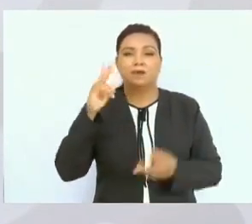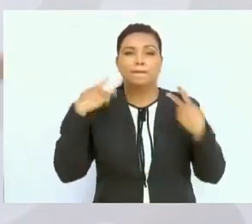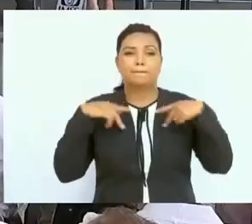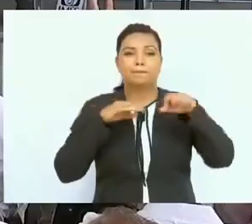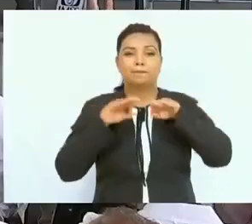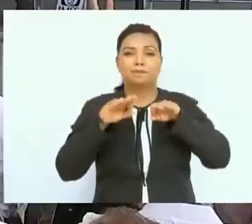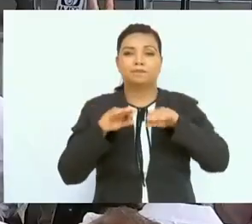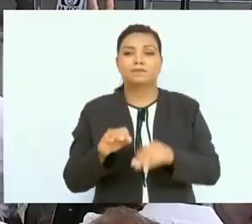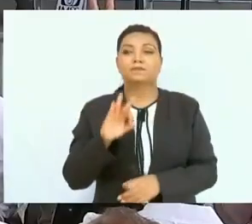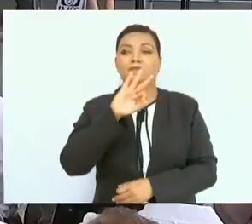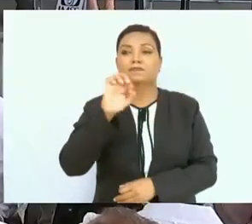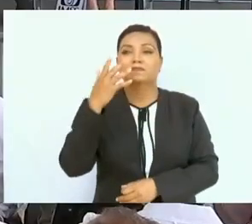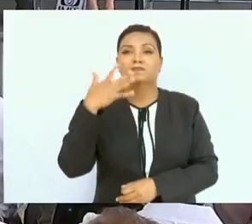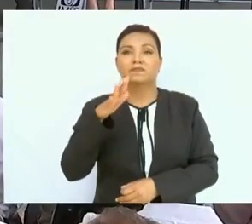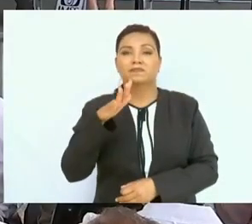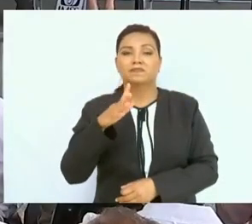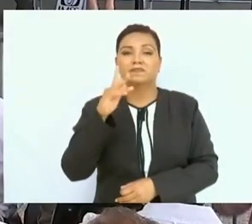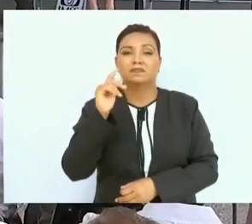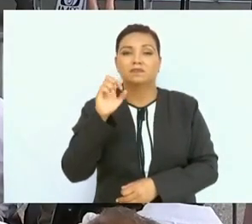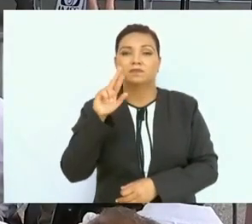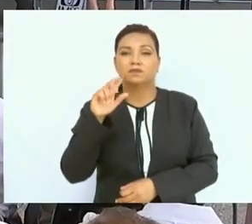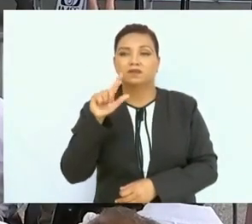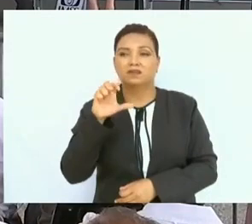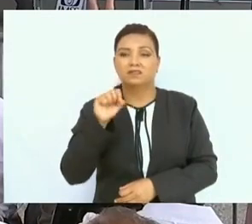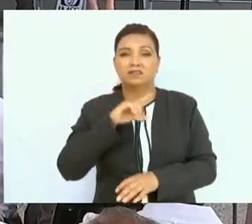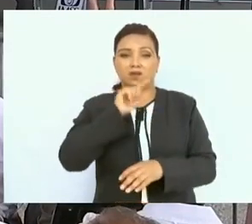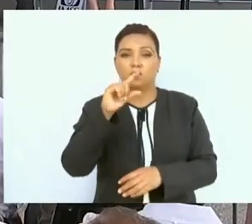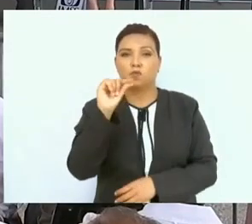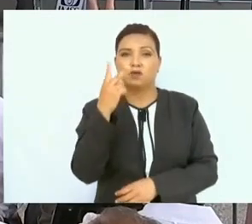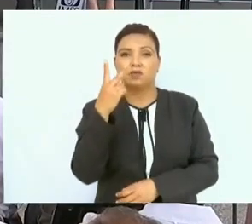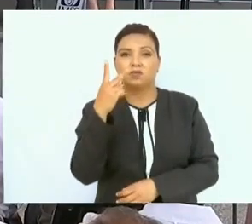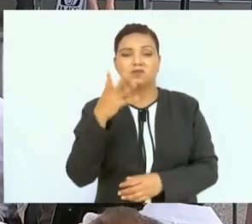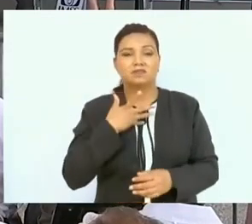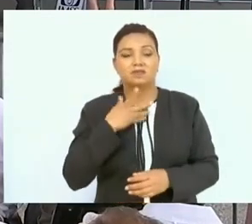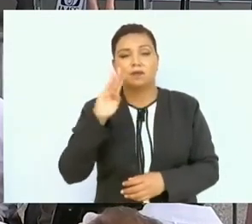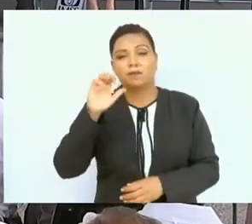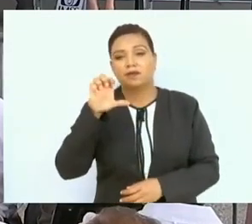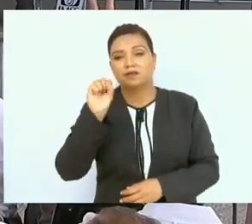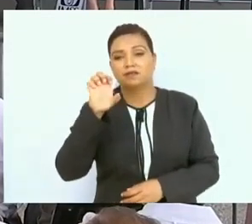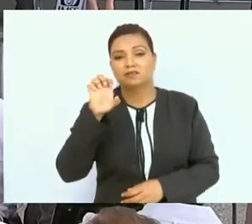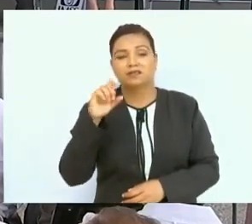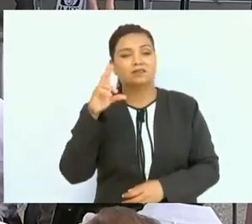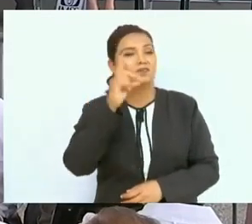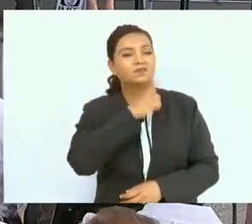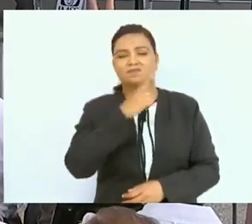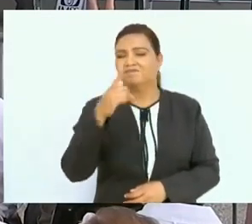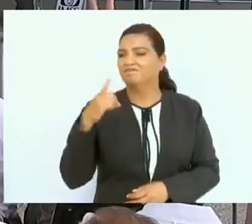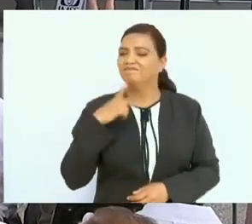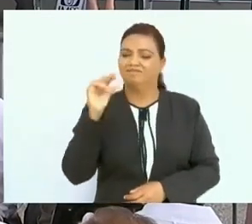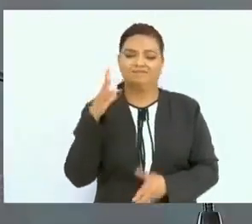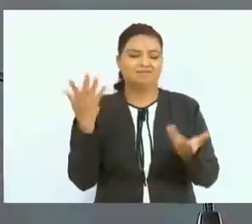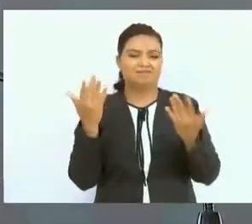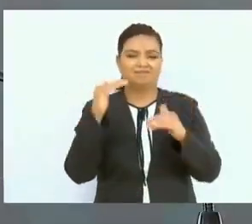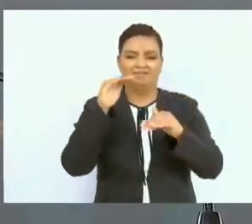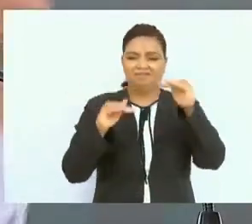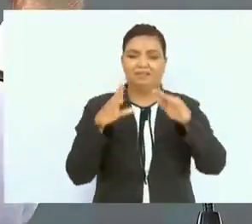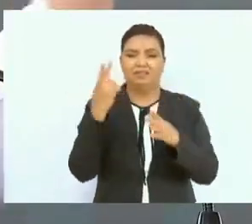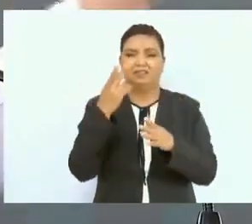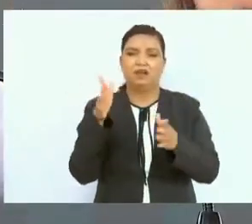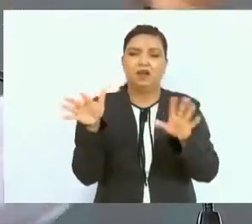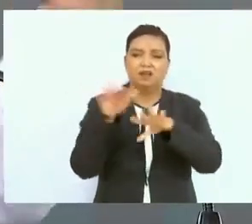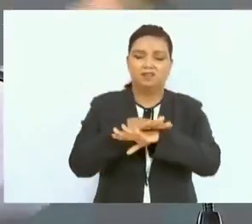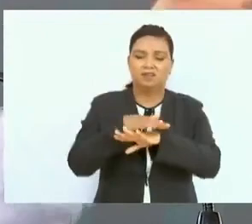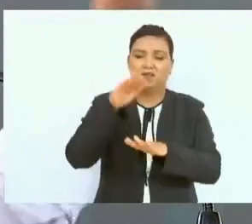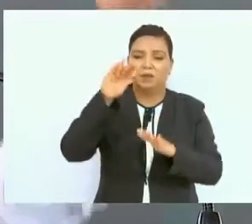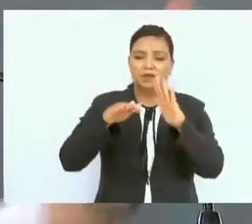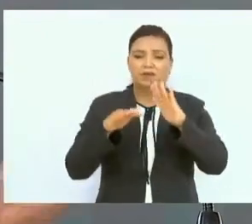trabajadores, 310 son temporales y solamente 42 son de base. Esa no debe de ser la relación, debe de ser al revés, deben de